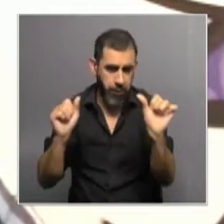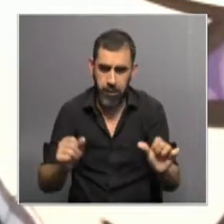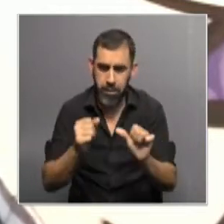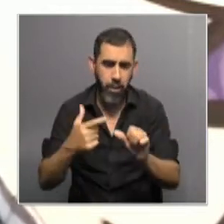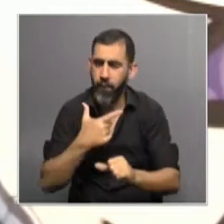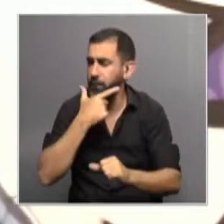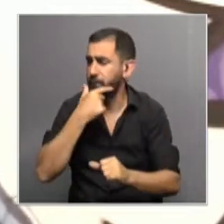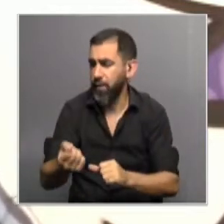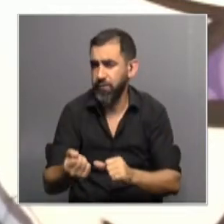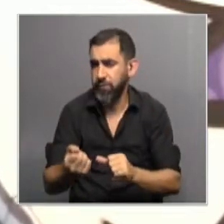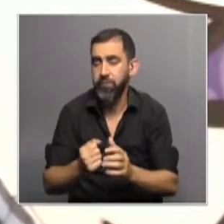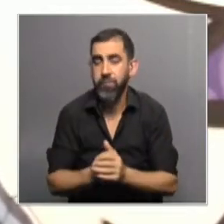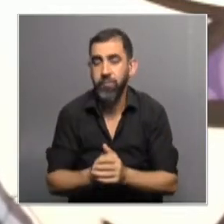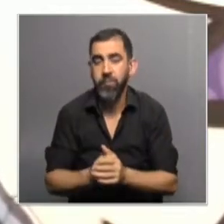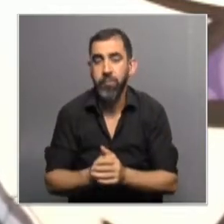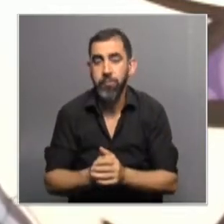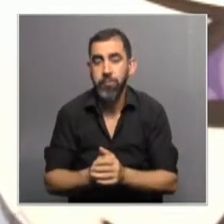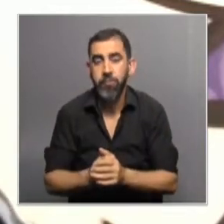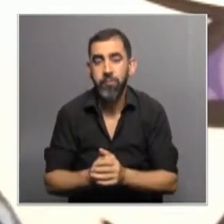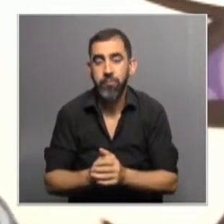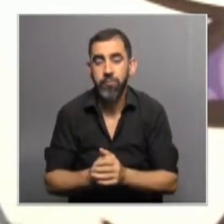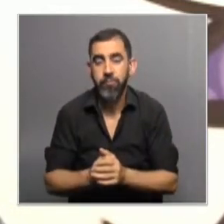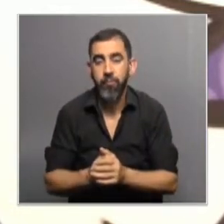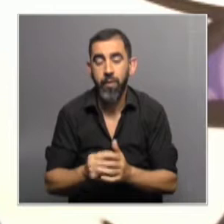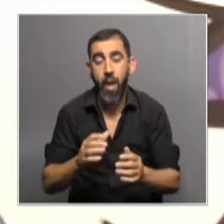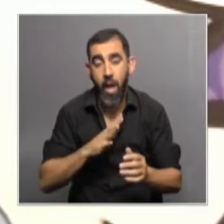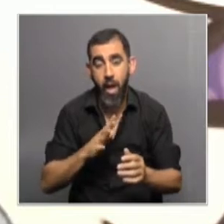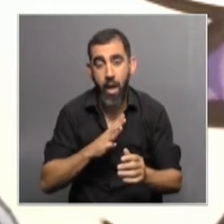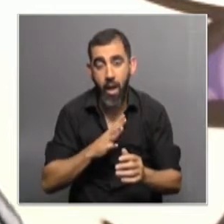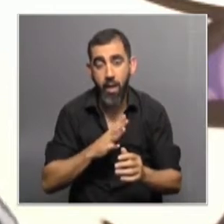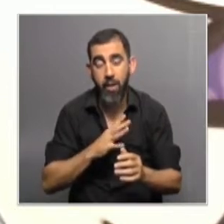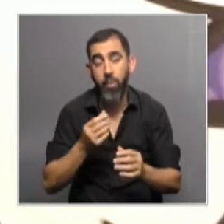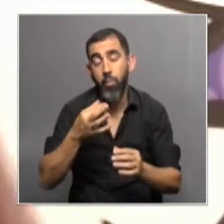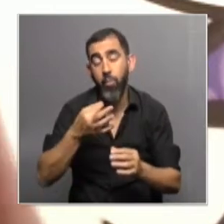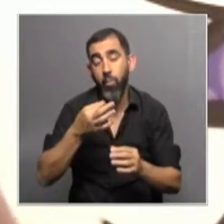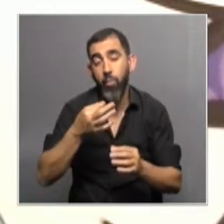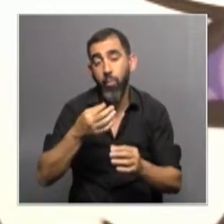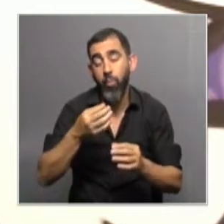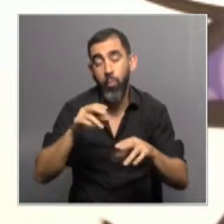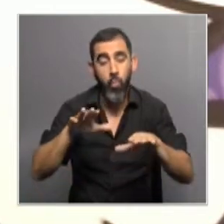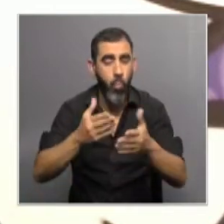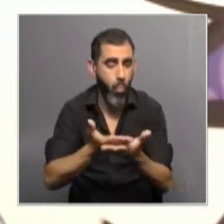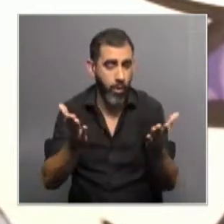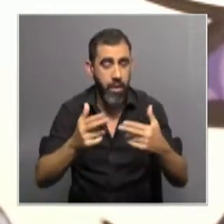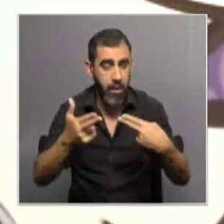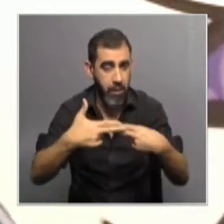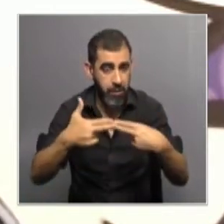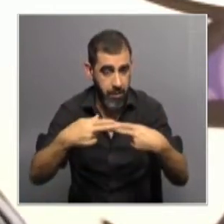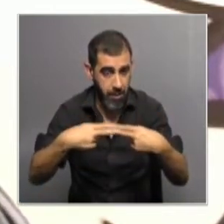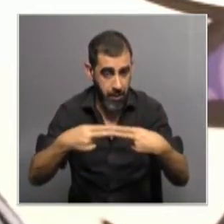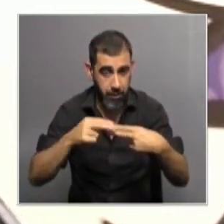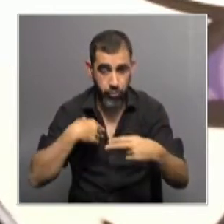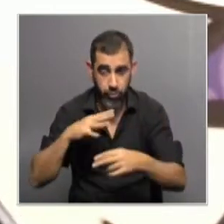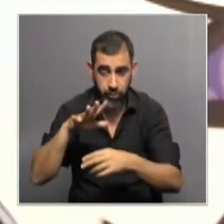sencilla comprando un kit de colección de muestra por la internet tu recebe el kit